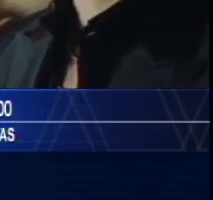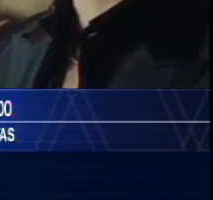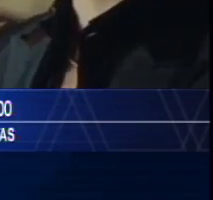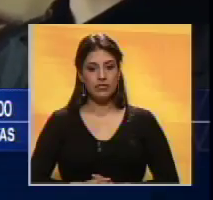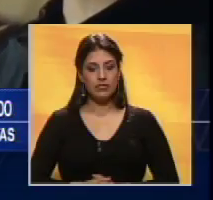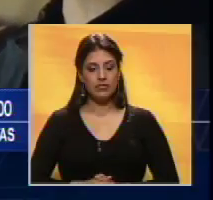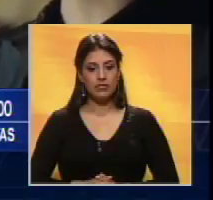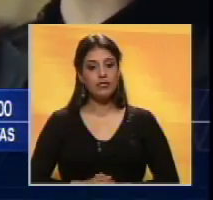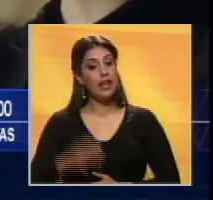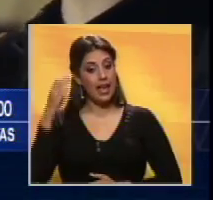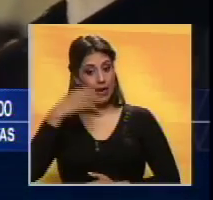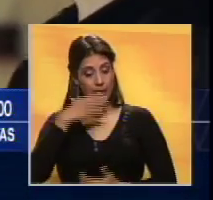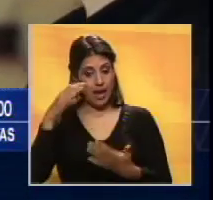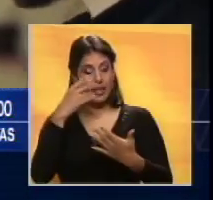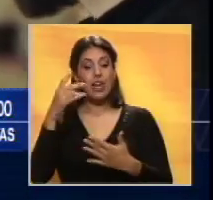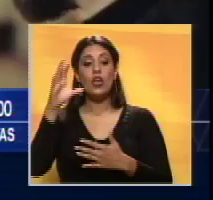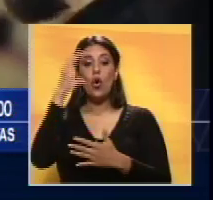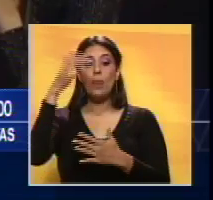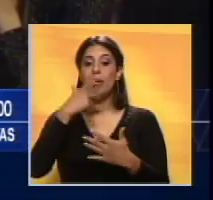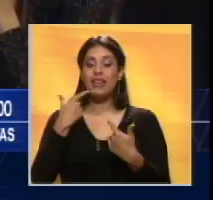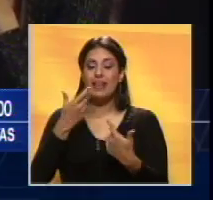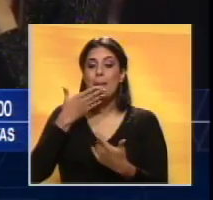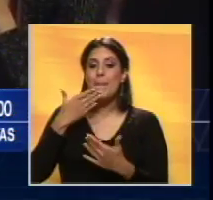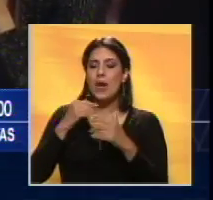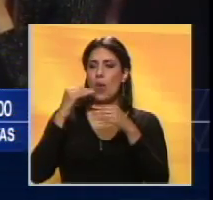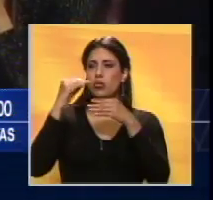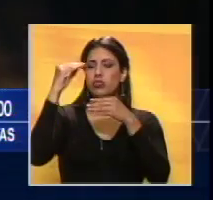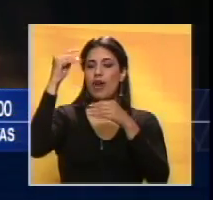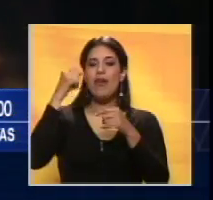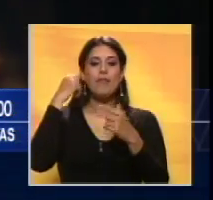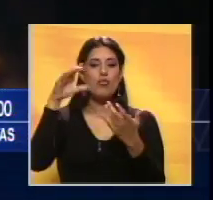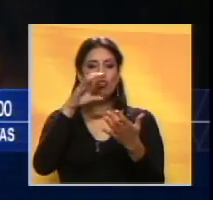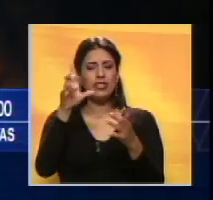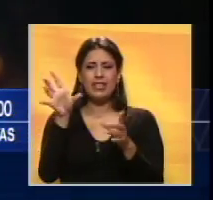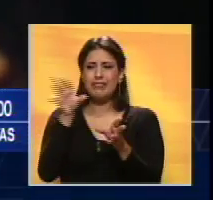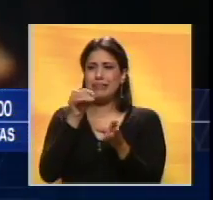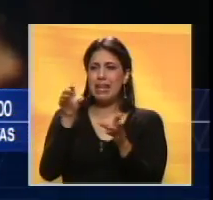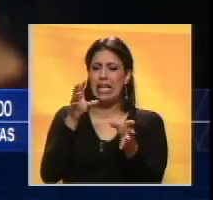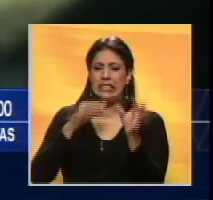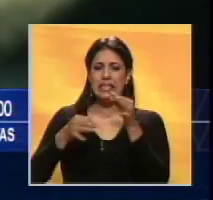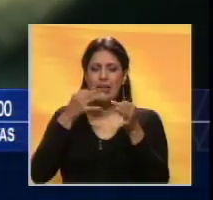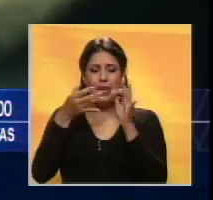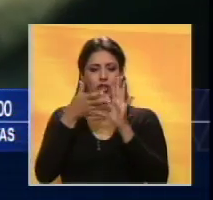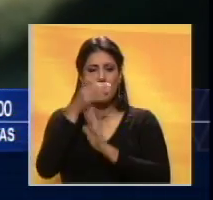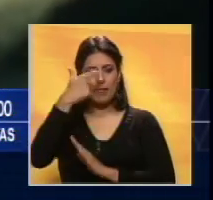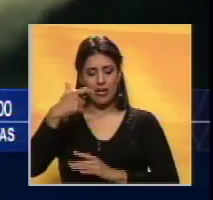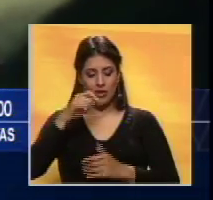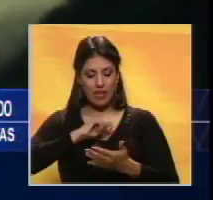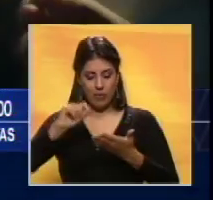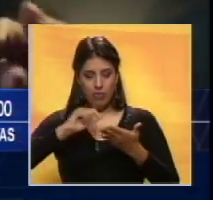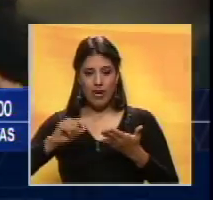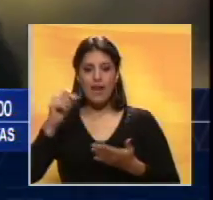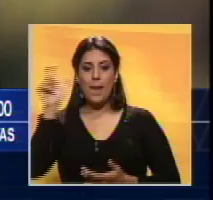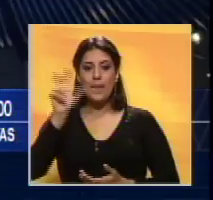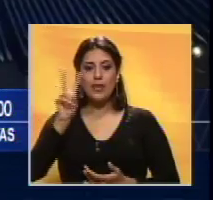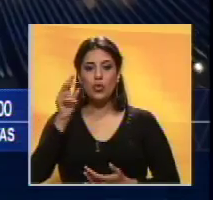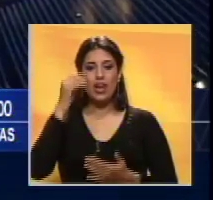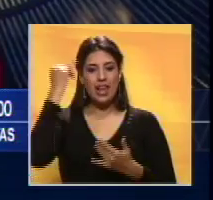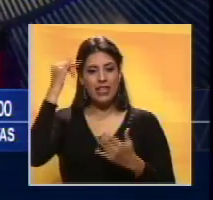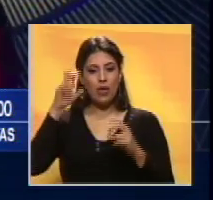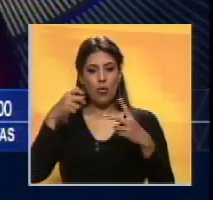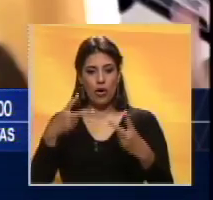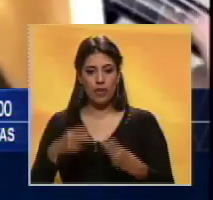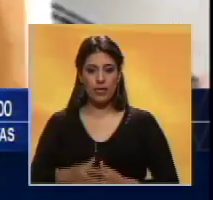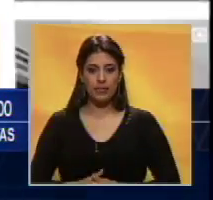cantante colombiano sigue escalando en las principales listas musicales con este pegajoso tema, producido por los venezolanos Mario Cáceres y Servando